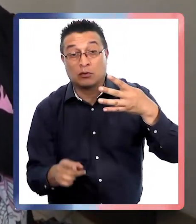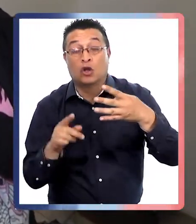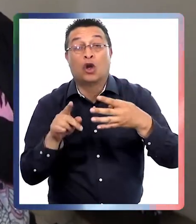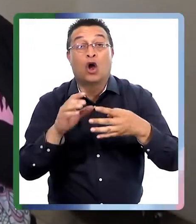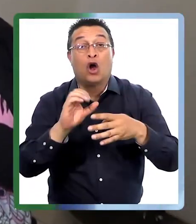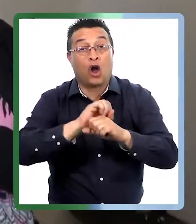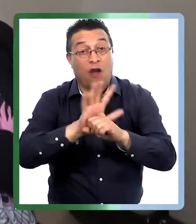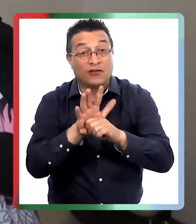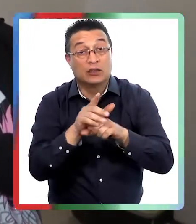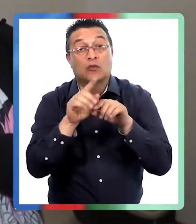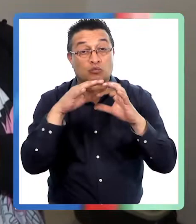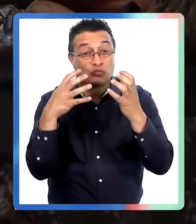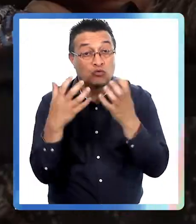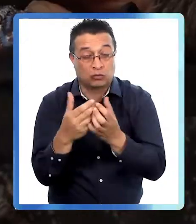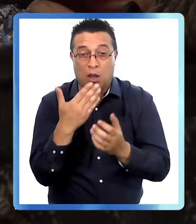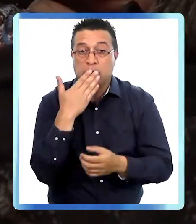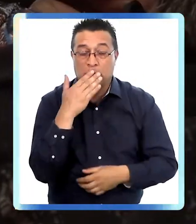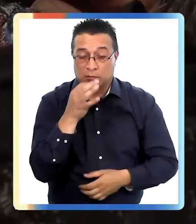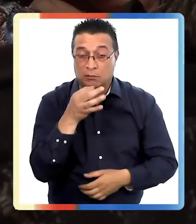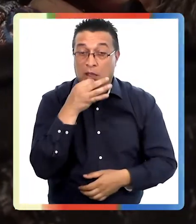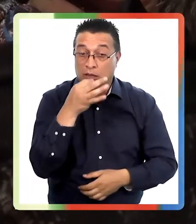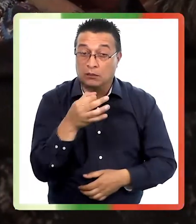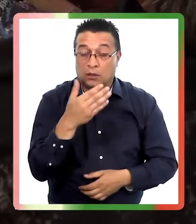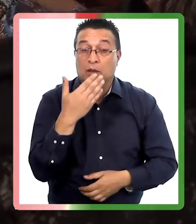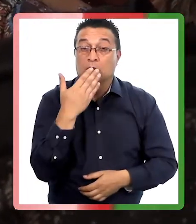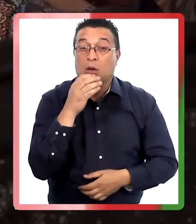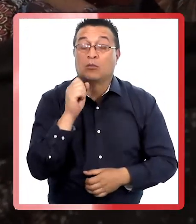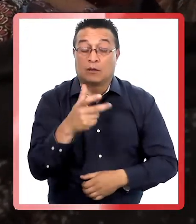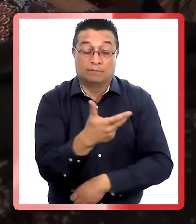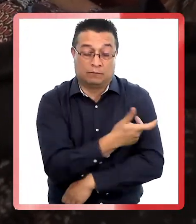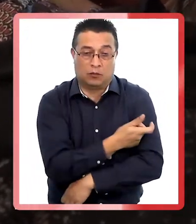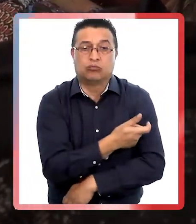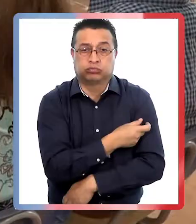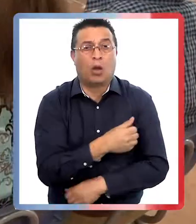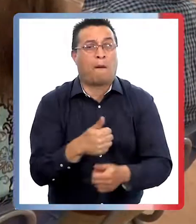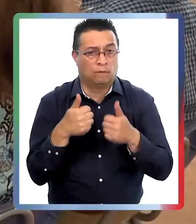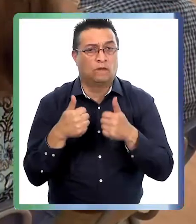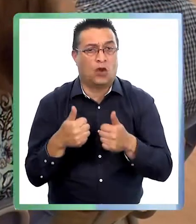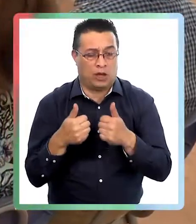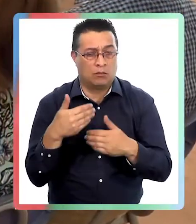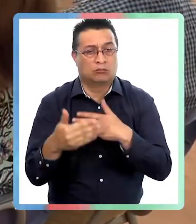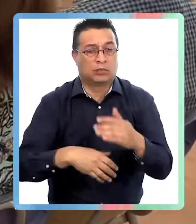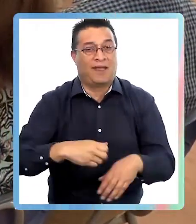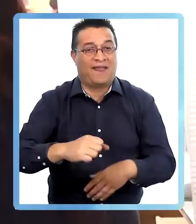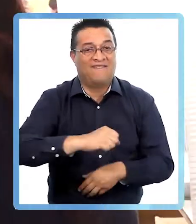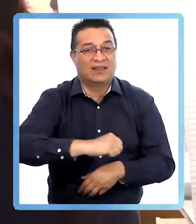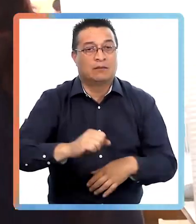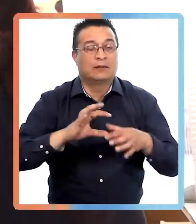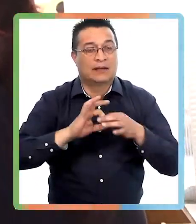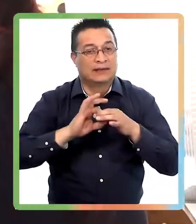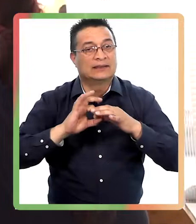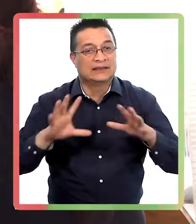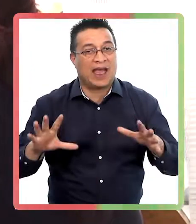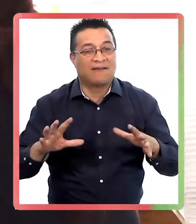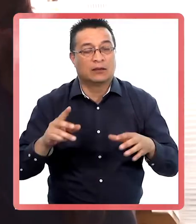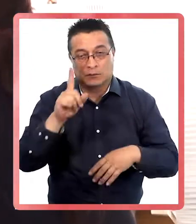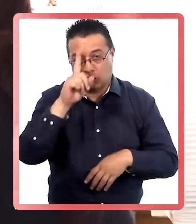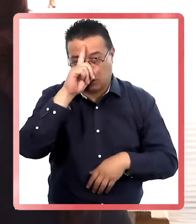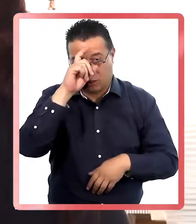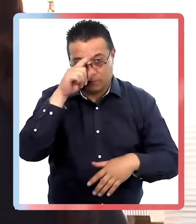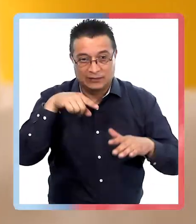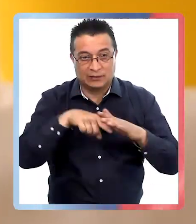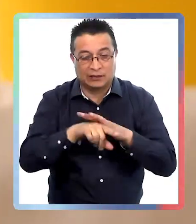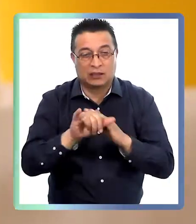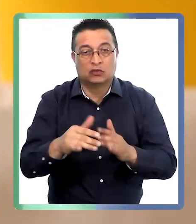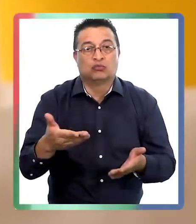el mundo, los expertos creen que las vacunas seguirán siendo eficaces para evitar una enfermedad grave, la hospitalización